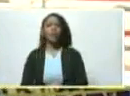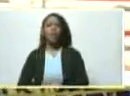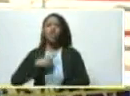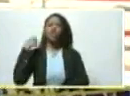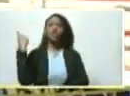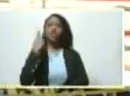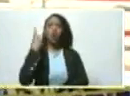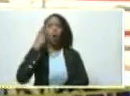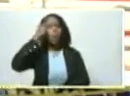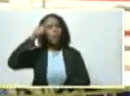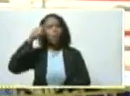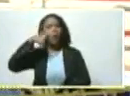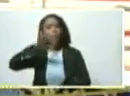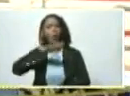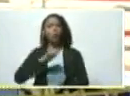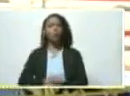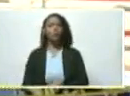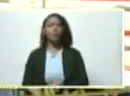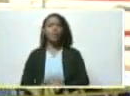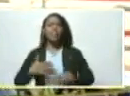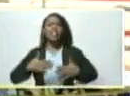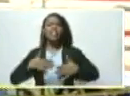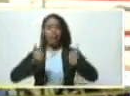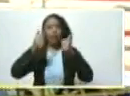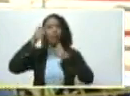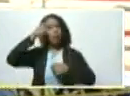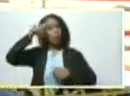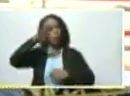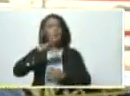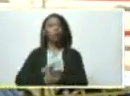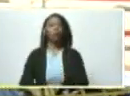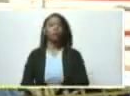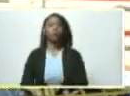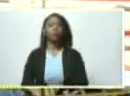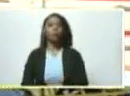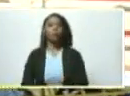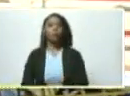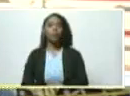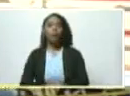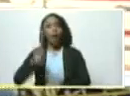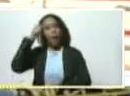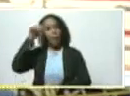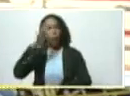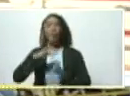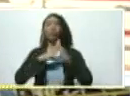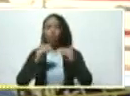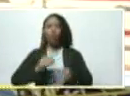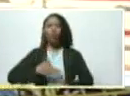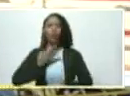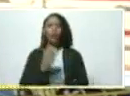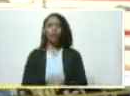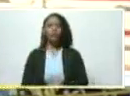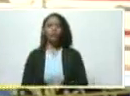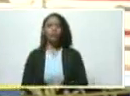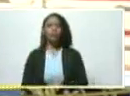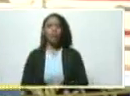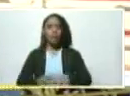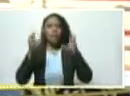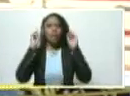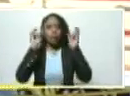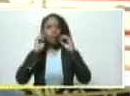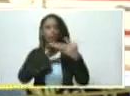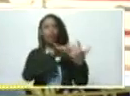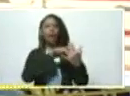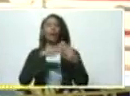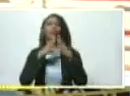el pueblo salva al pueblo. Con el pueblo todo se puede. En el concepto de la guerra